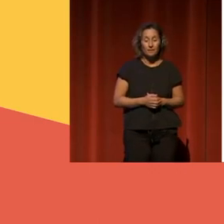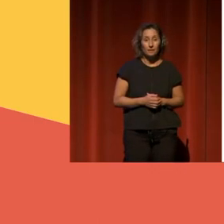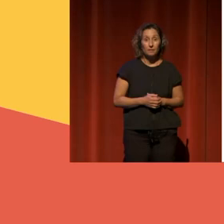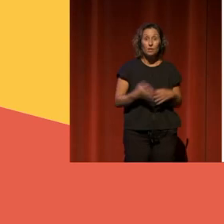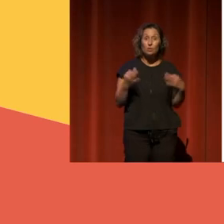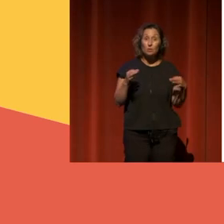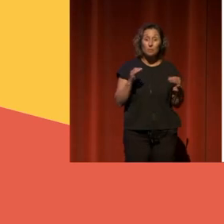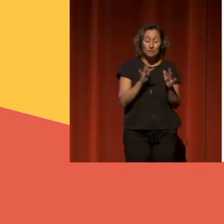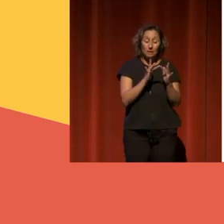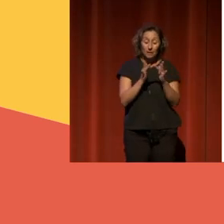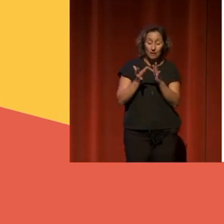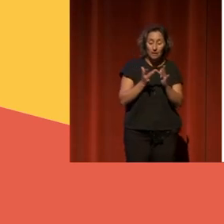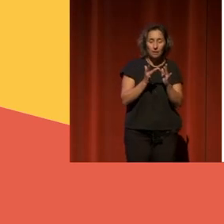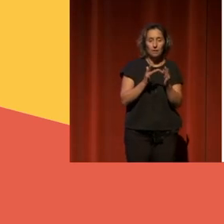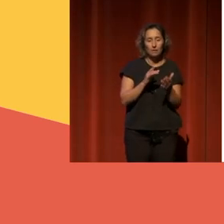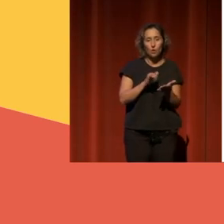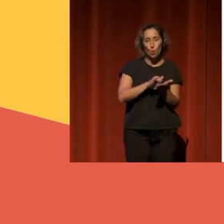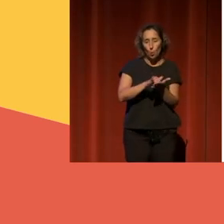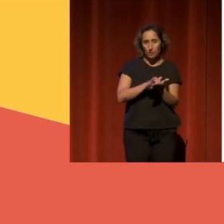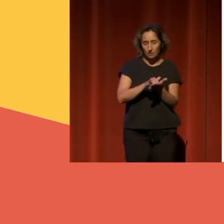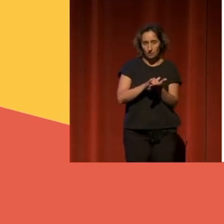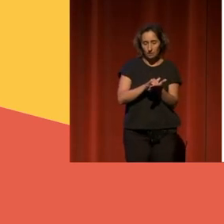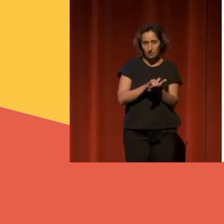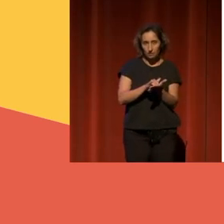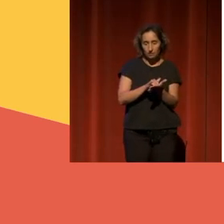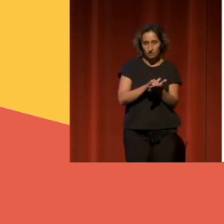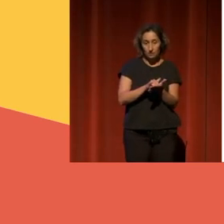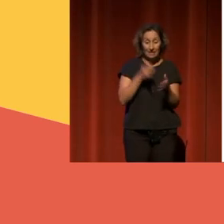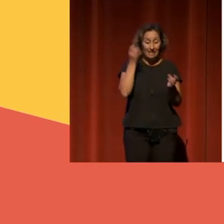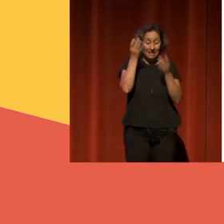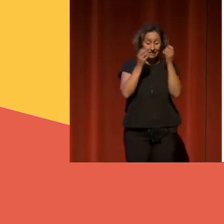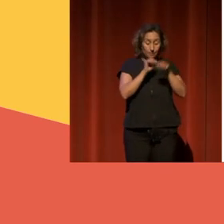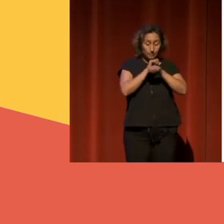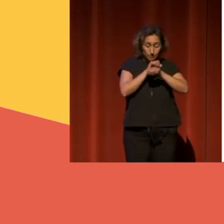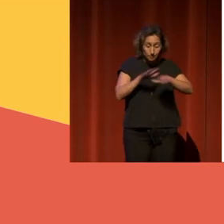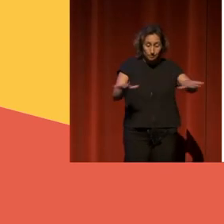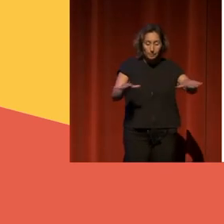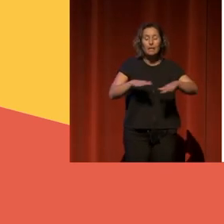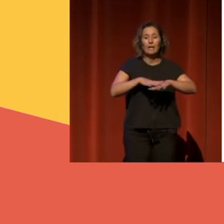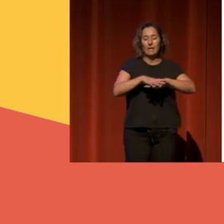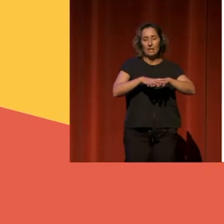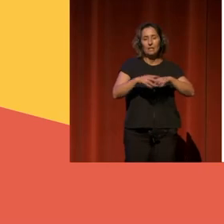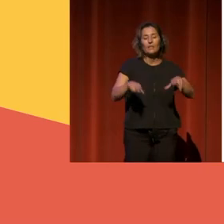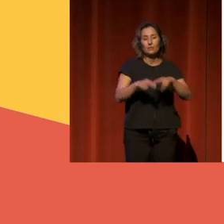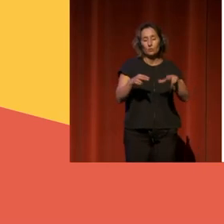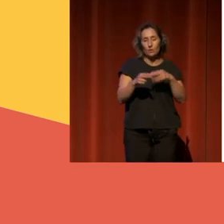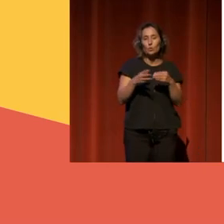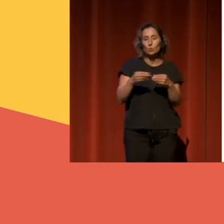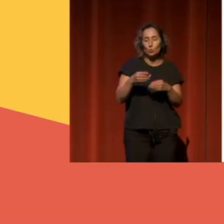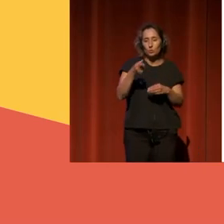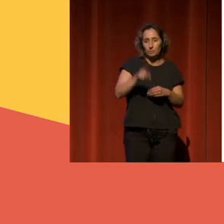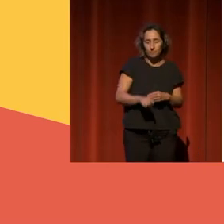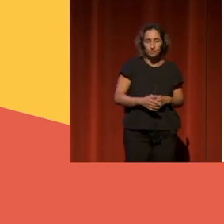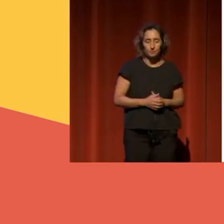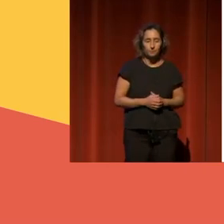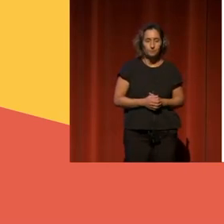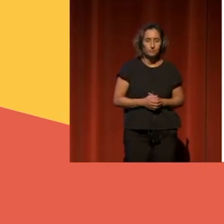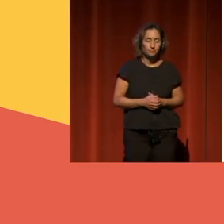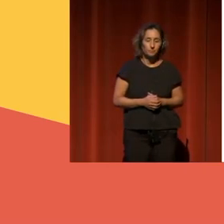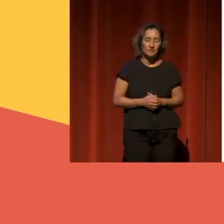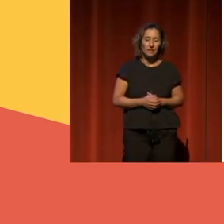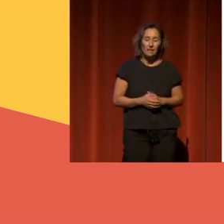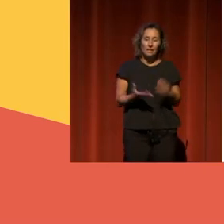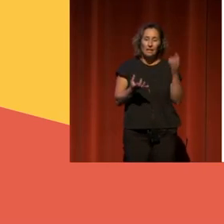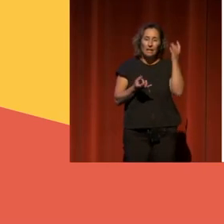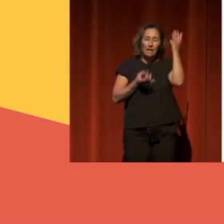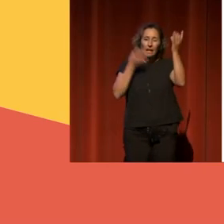por WhatsApp y cuando es para difundir actividades se emplean las redes sociales. En cuanto a las actividades